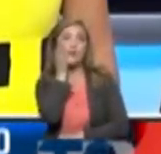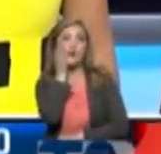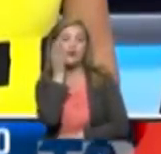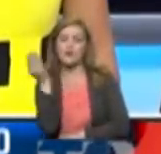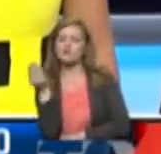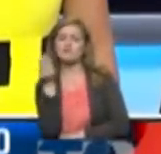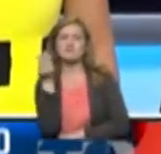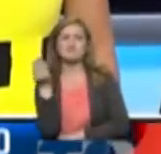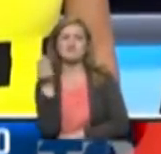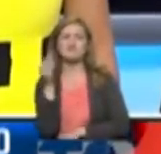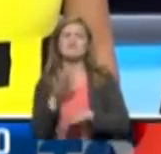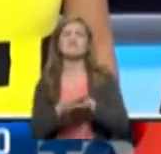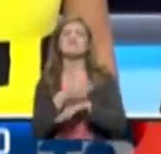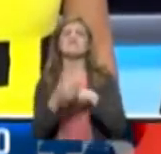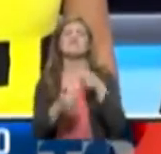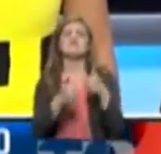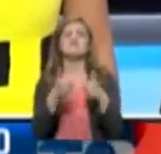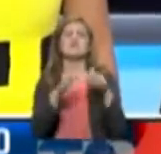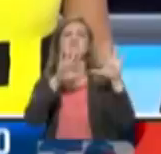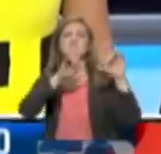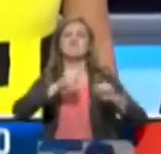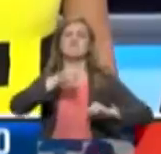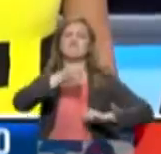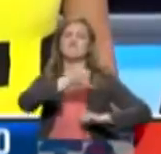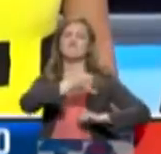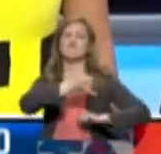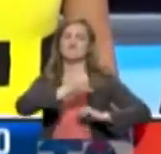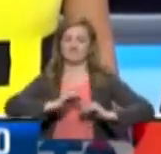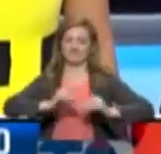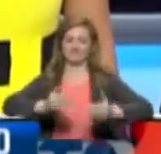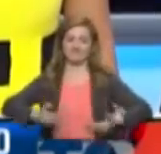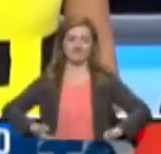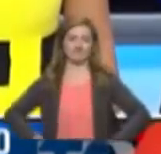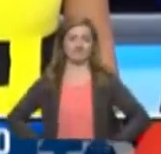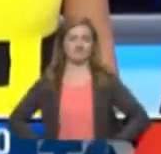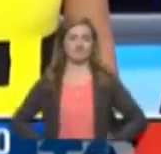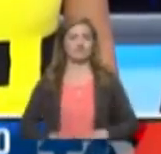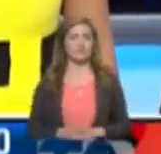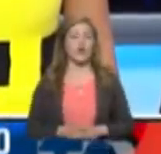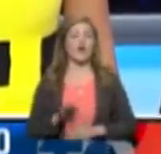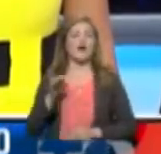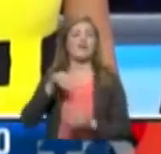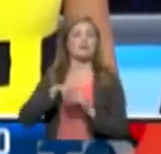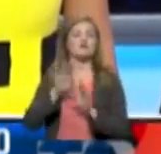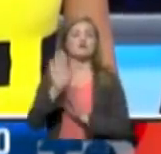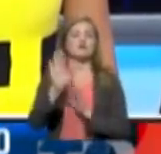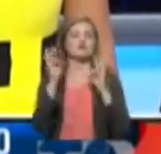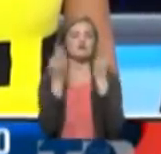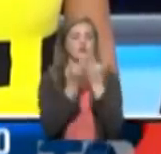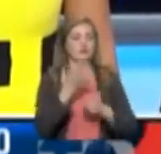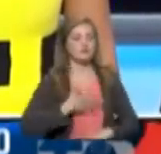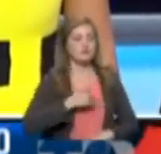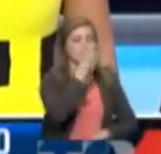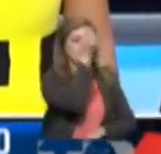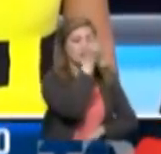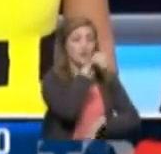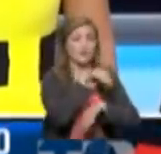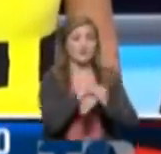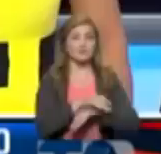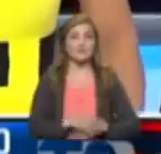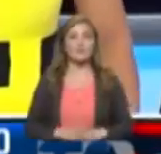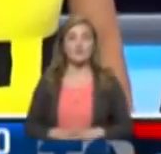producto de una violación que en muchos de los casos será en el entorno familiar que tales como estas muy buenas